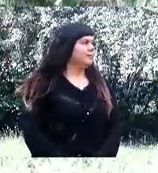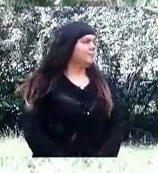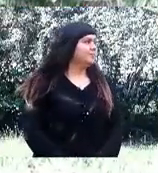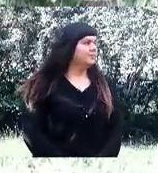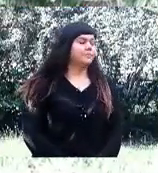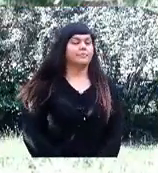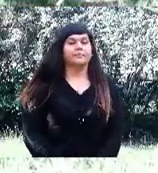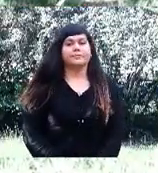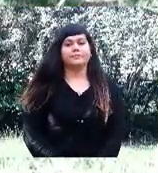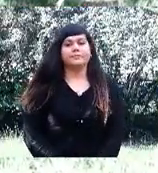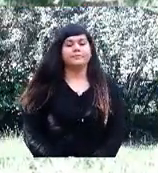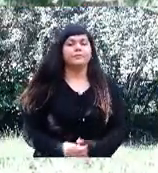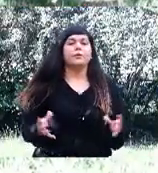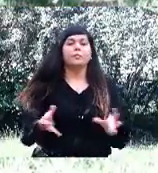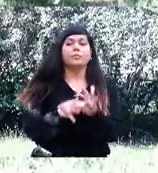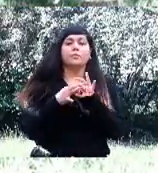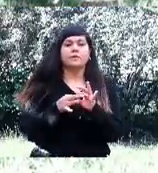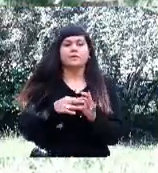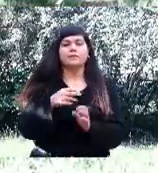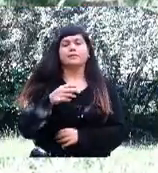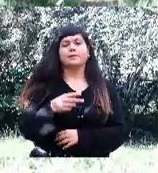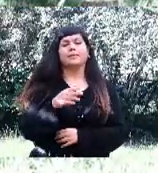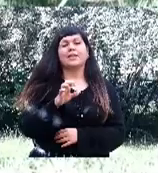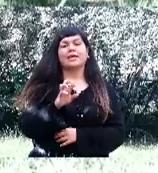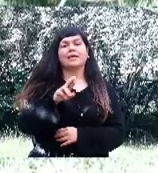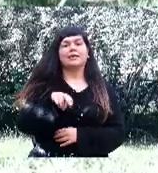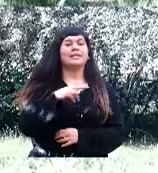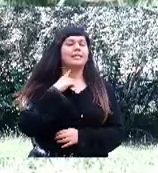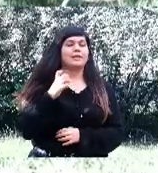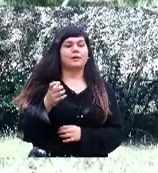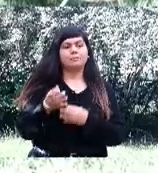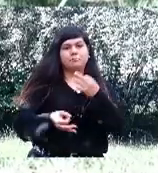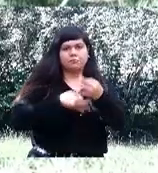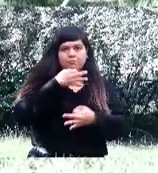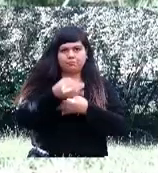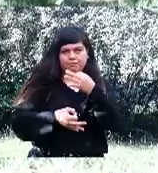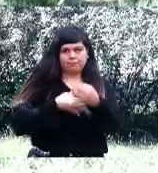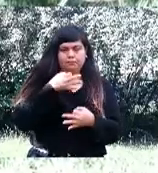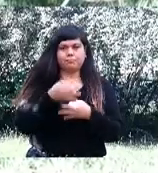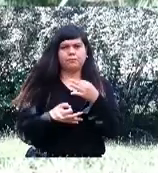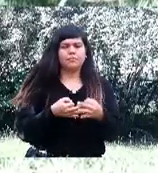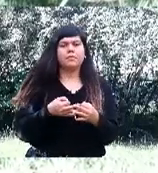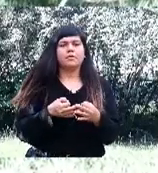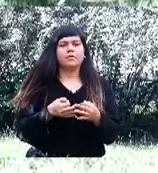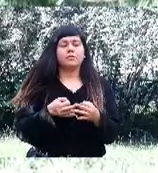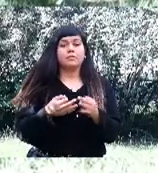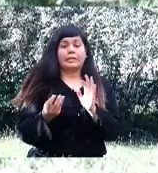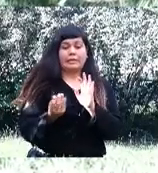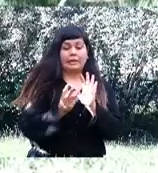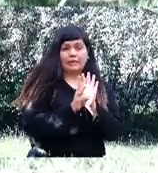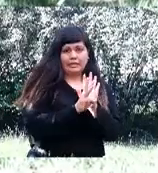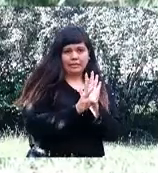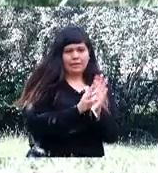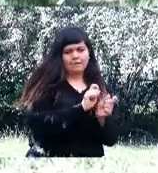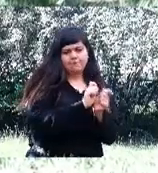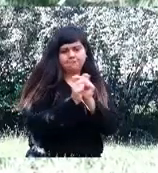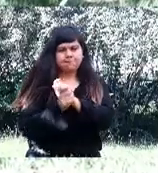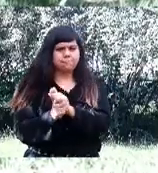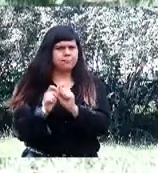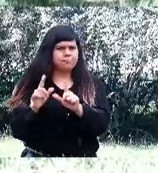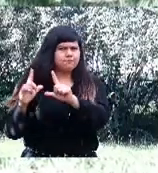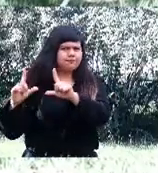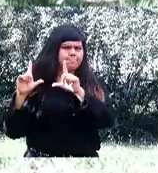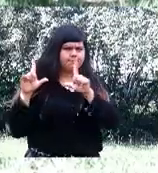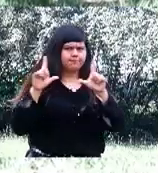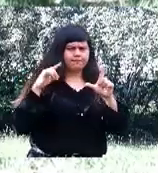gracias muchas gracias Enrique por esas palabras Eh un cambio de identidad y de imagen con todo to lo que